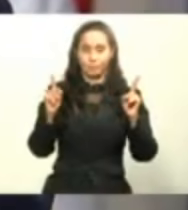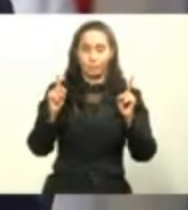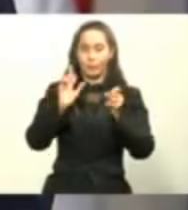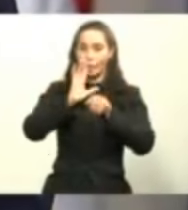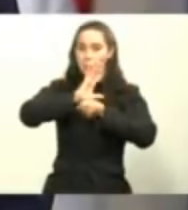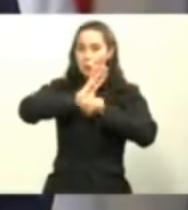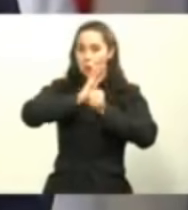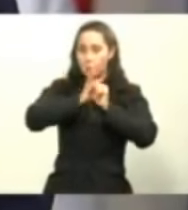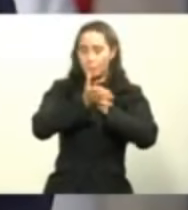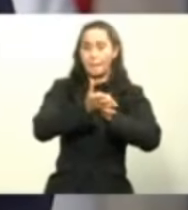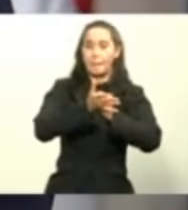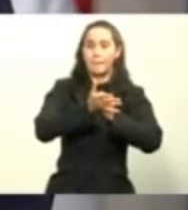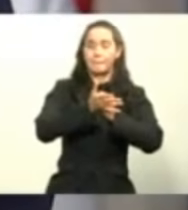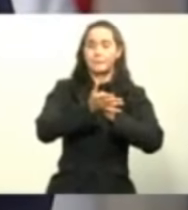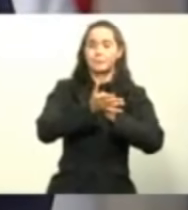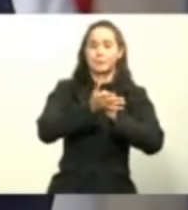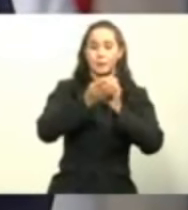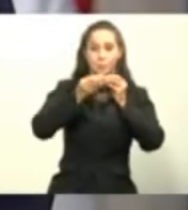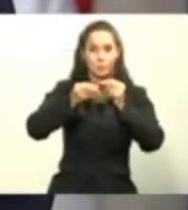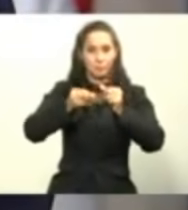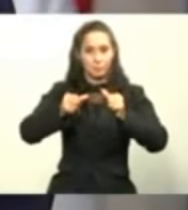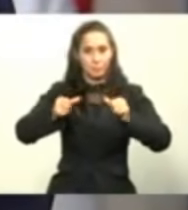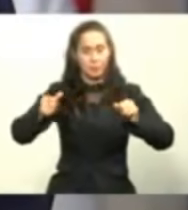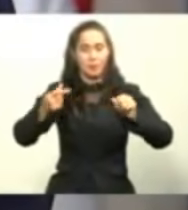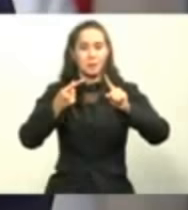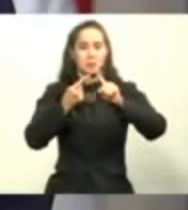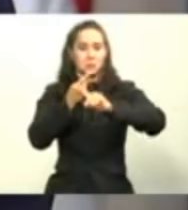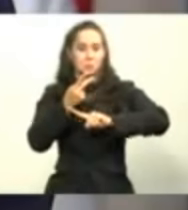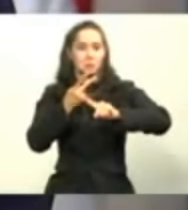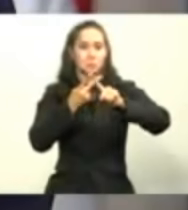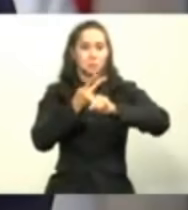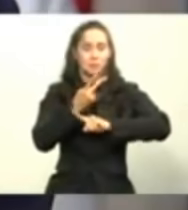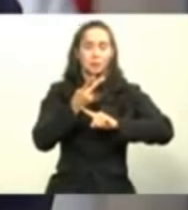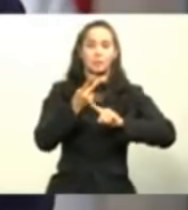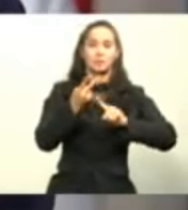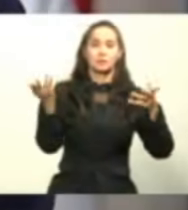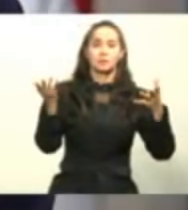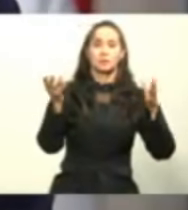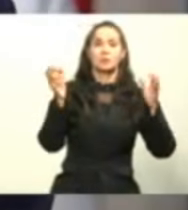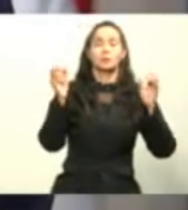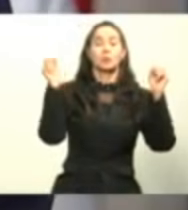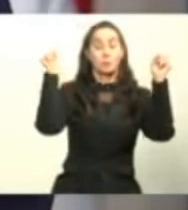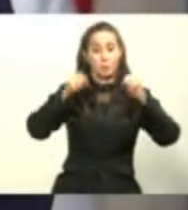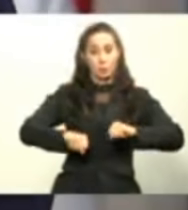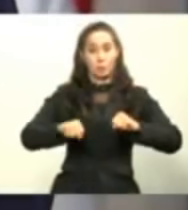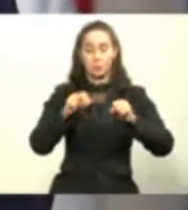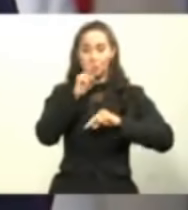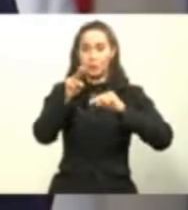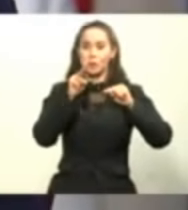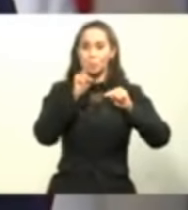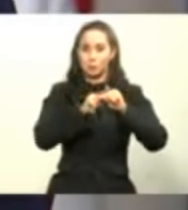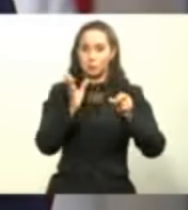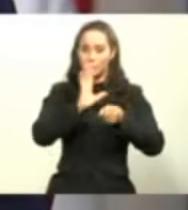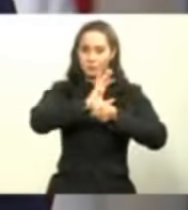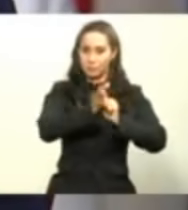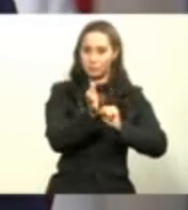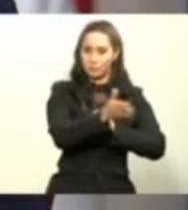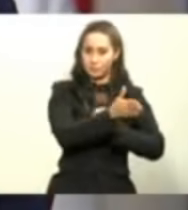pasen unos meses y podamos ya normalizar la